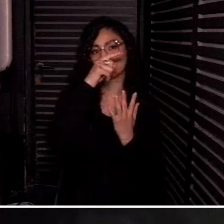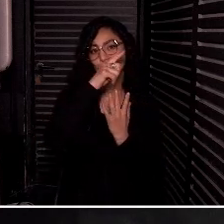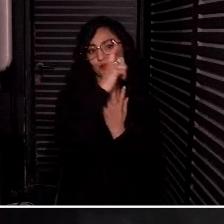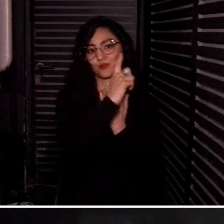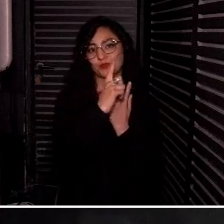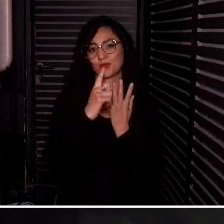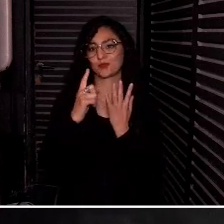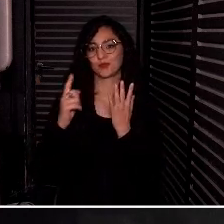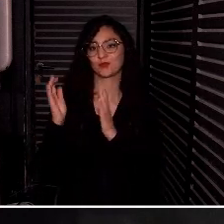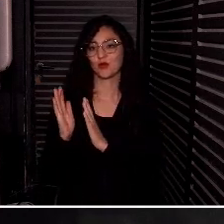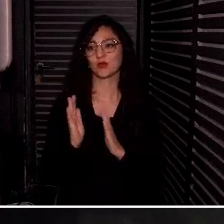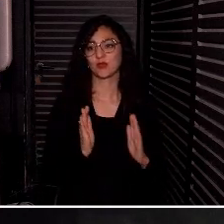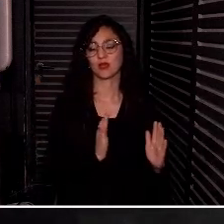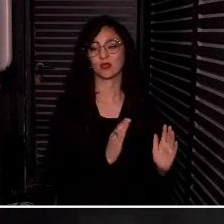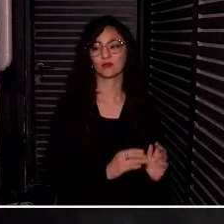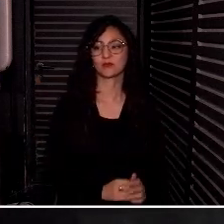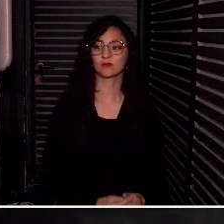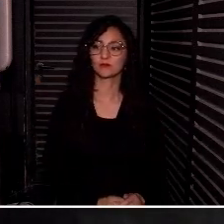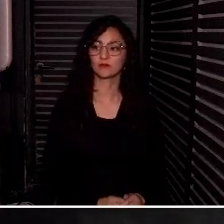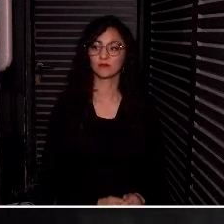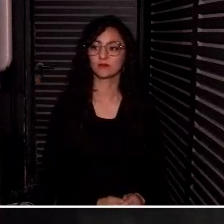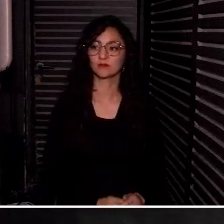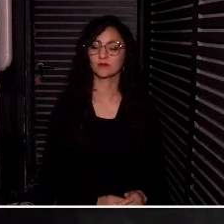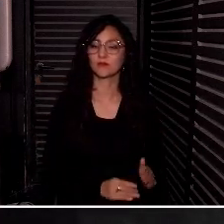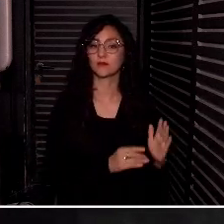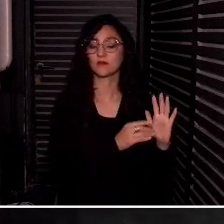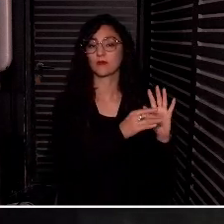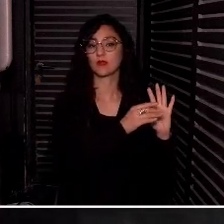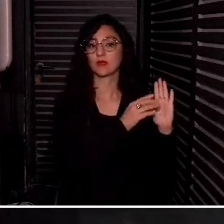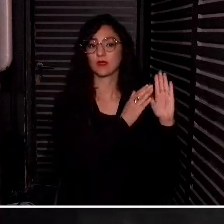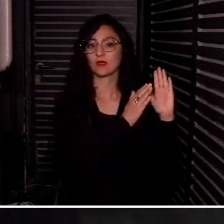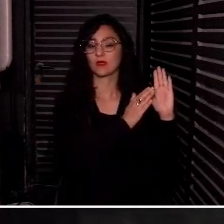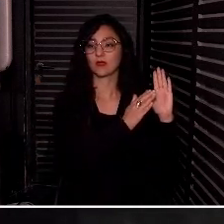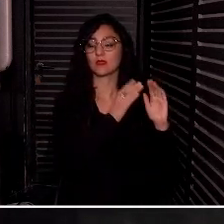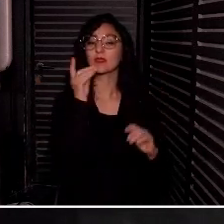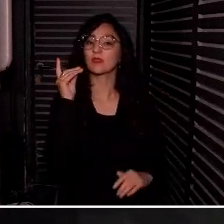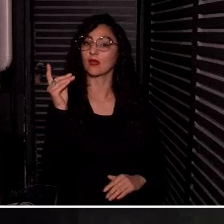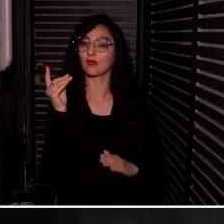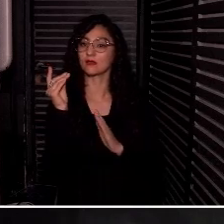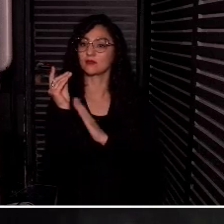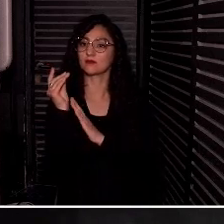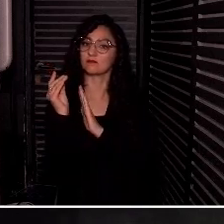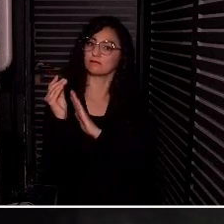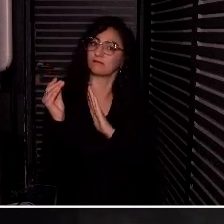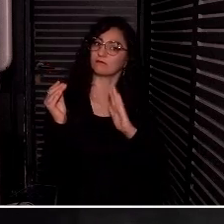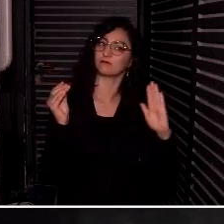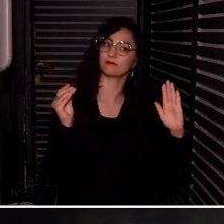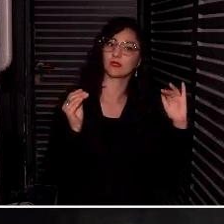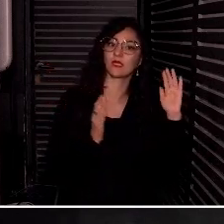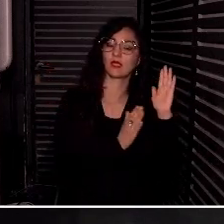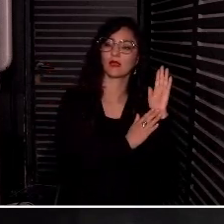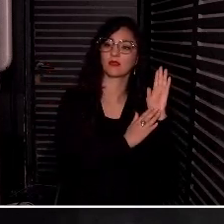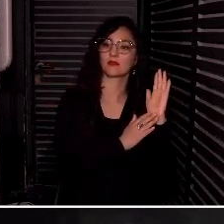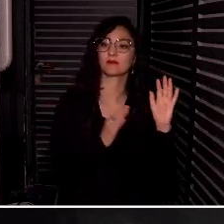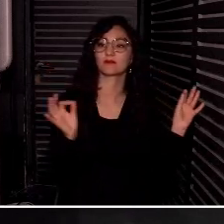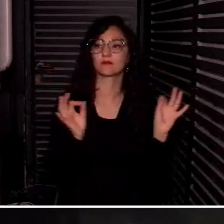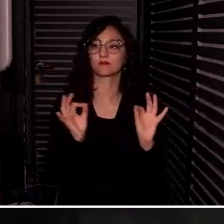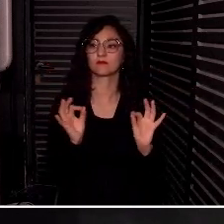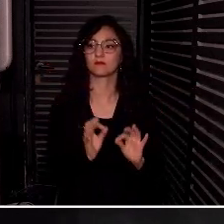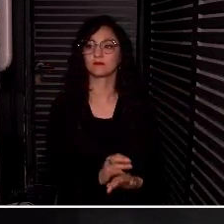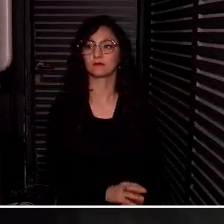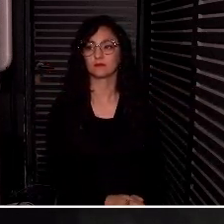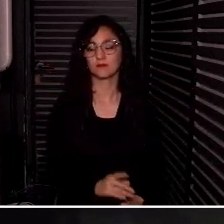ordenada voy a partir de izquierda no vamos a partir de derecha a izquierda mejor e